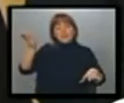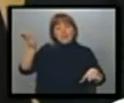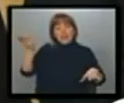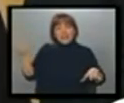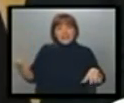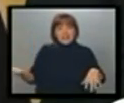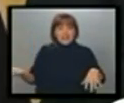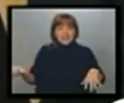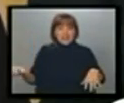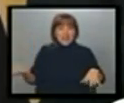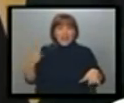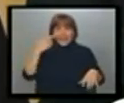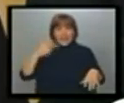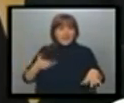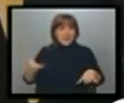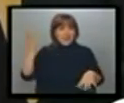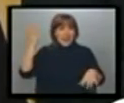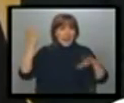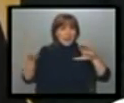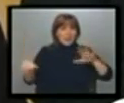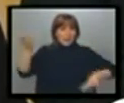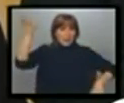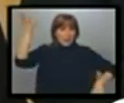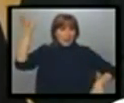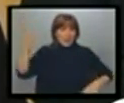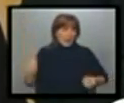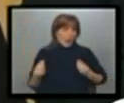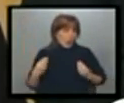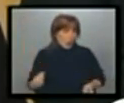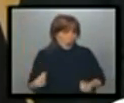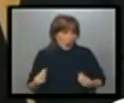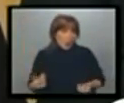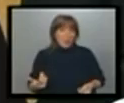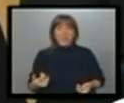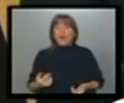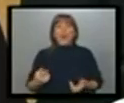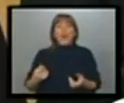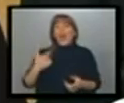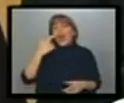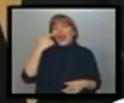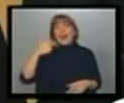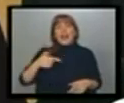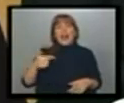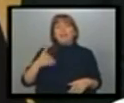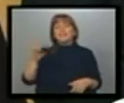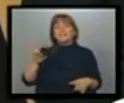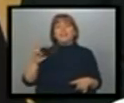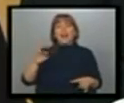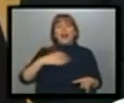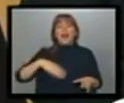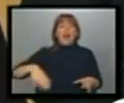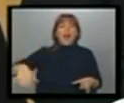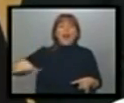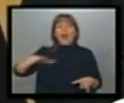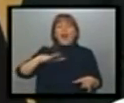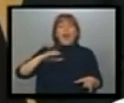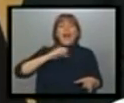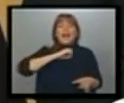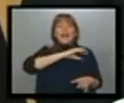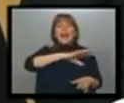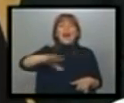decíamos antes, ¿cuánta es la cantidad de gasoil que se utiliza anualmente? Bueno, el campo utiliza unos 4.300 litros